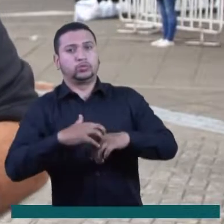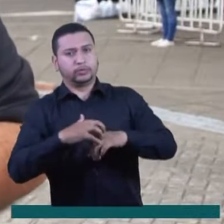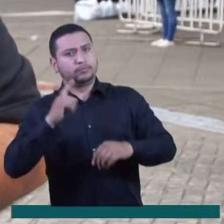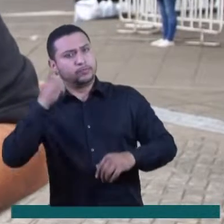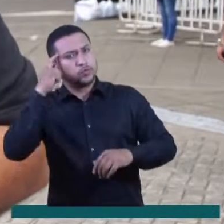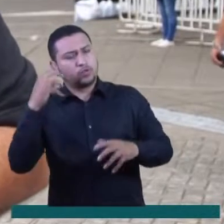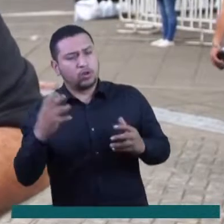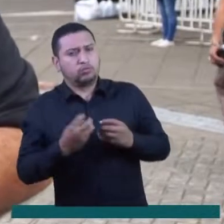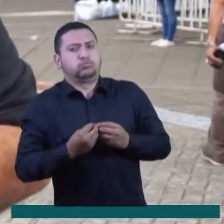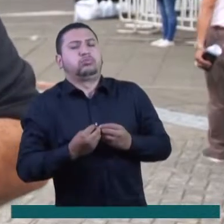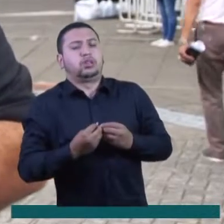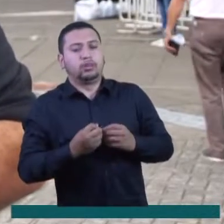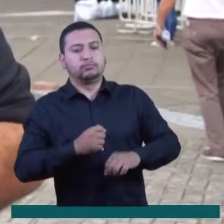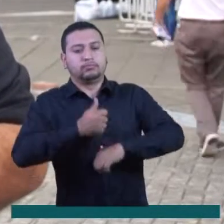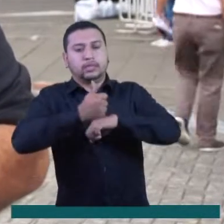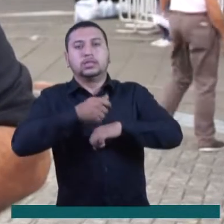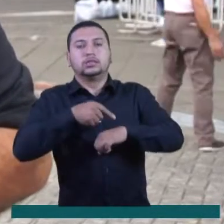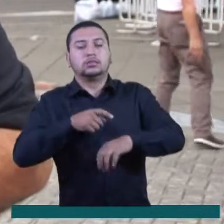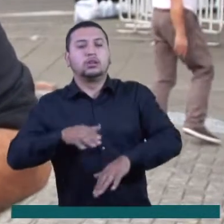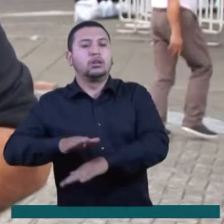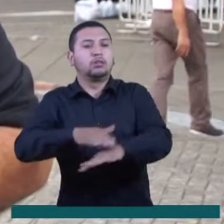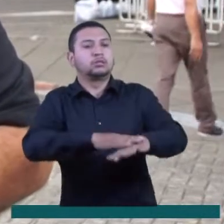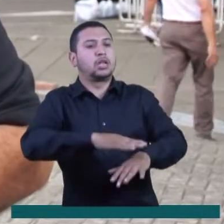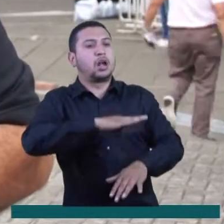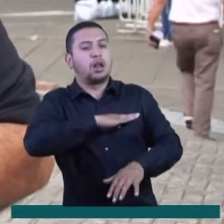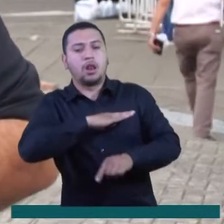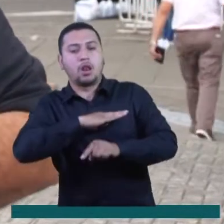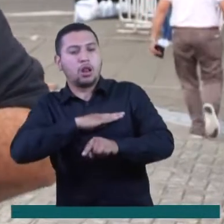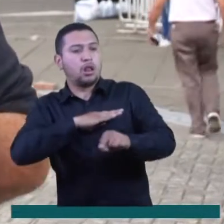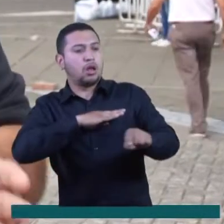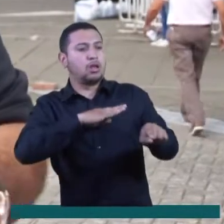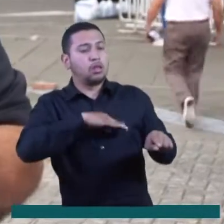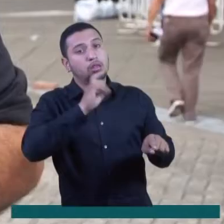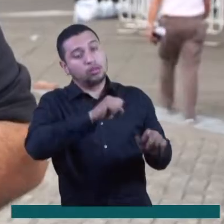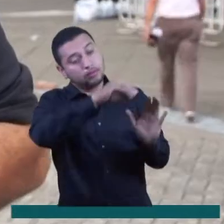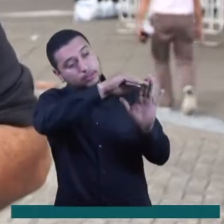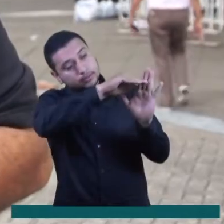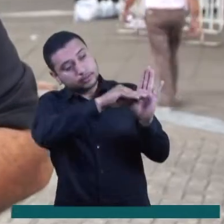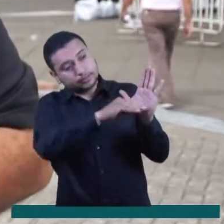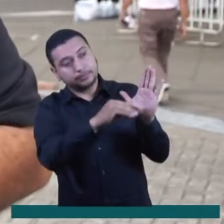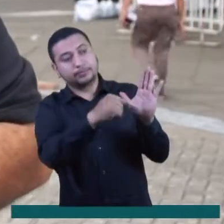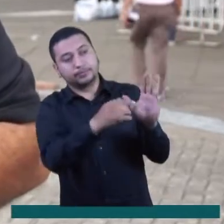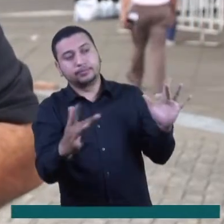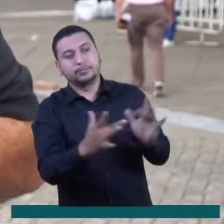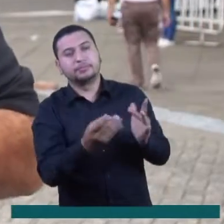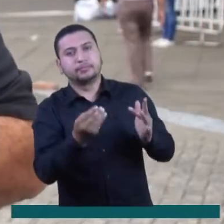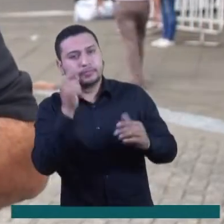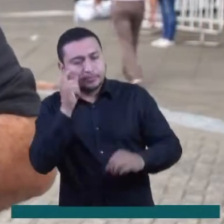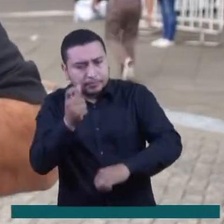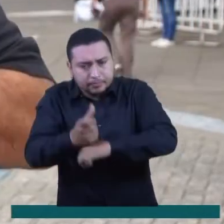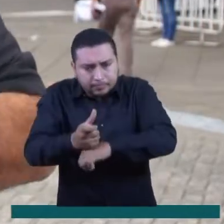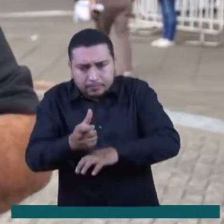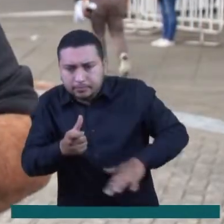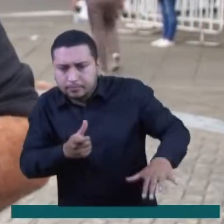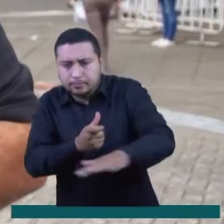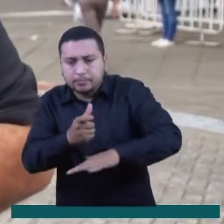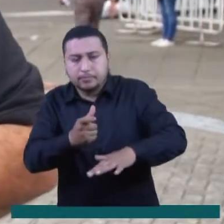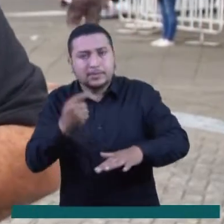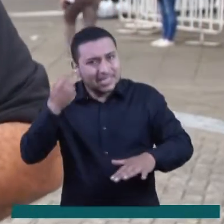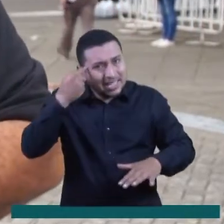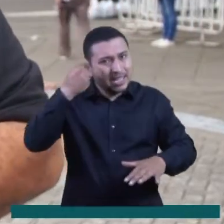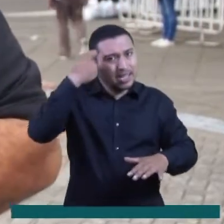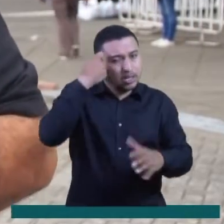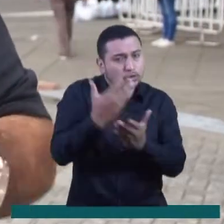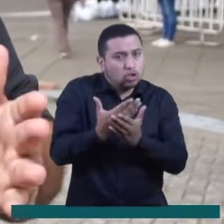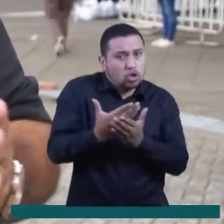Valero, confirmó el llamado a los alcaldes del departamento para que se adopten las medidas necesarias con el fin de revisar y mitigar